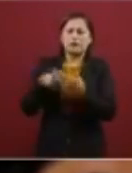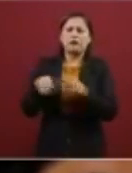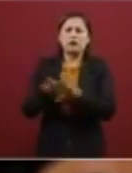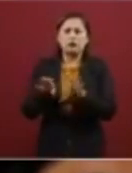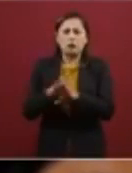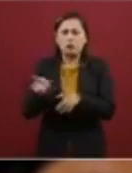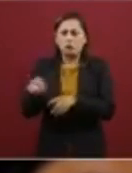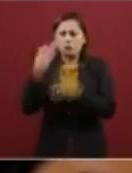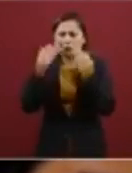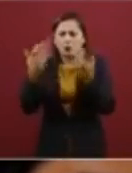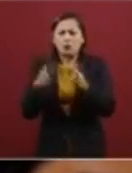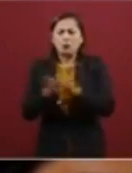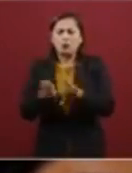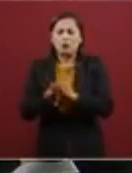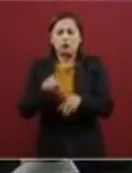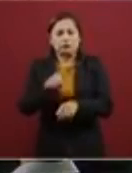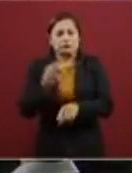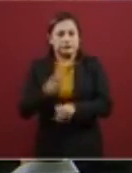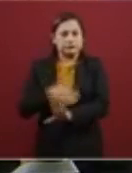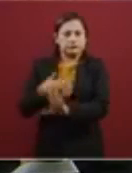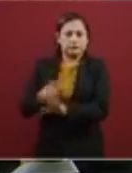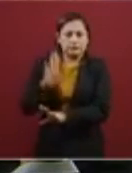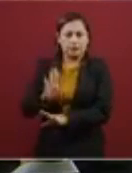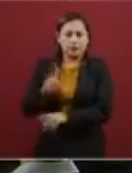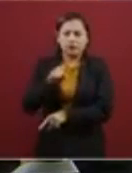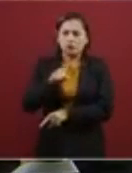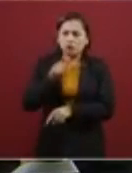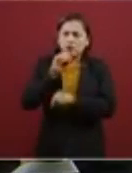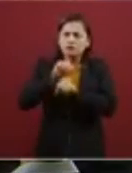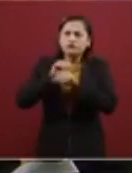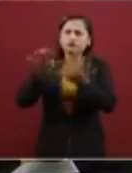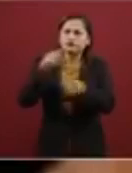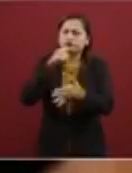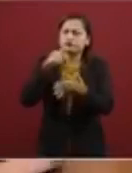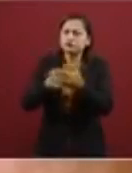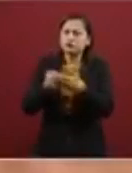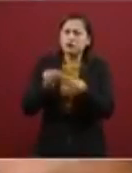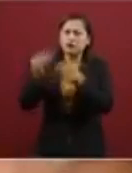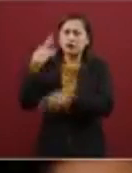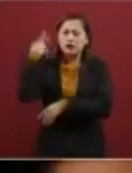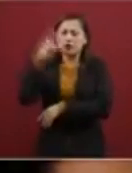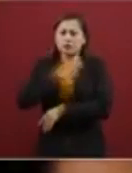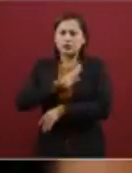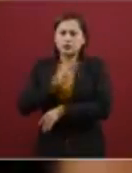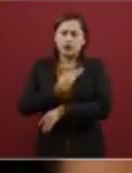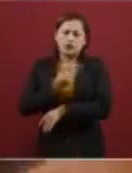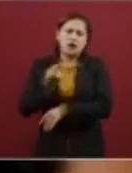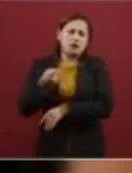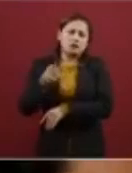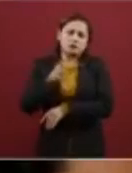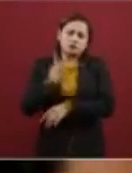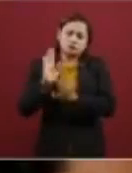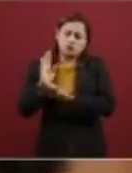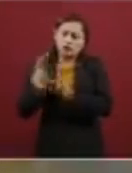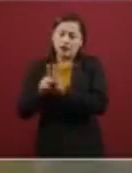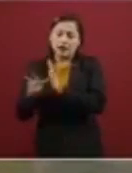prensa. Si usted hubiera dado a conocer la carta al rey de España, Reforma no hubiera tenido que filtrar o buscar fuentes confidenciales. Pero